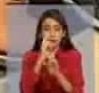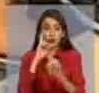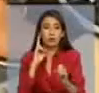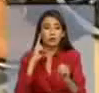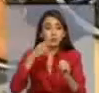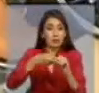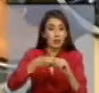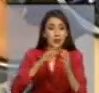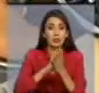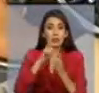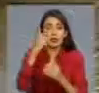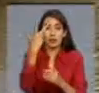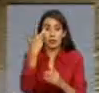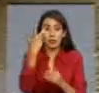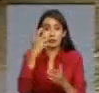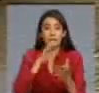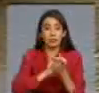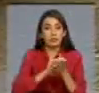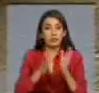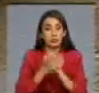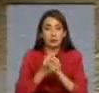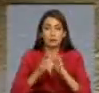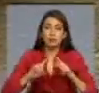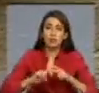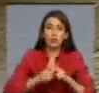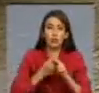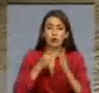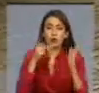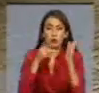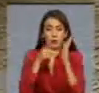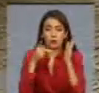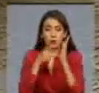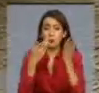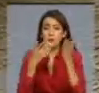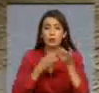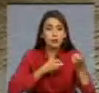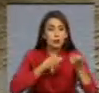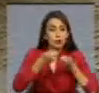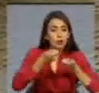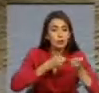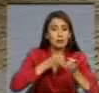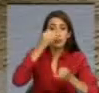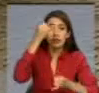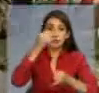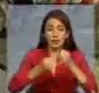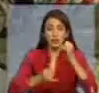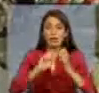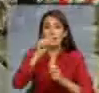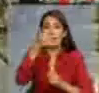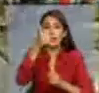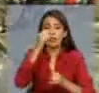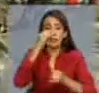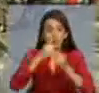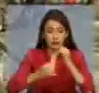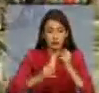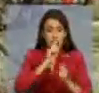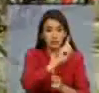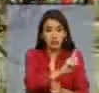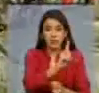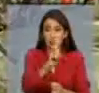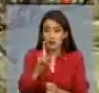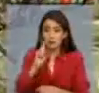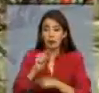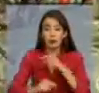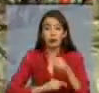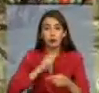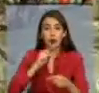de noviembre entrará en vigencia el cobro de la tasa del servicio de control aduanero de 10 centavos por unidad importada,